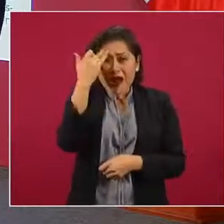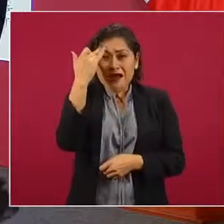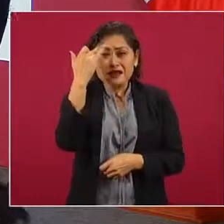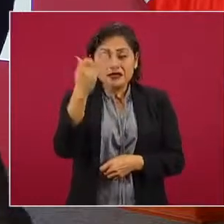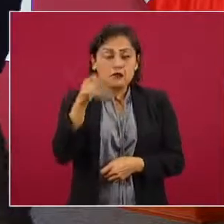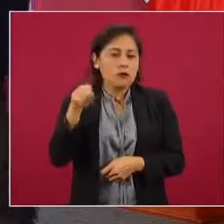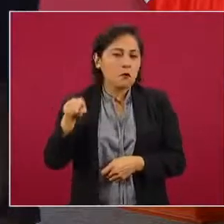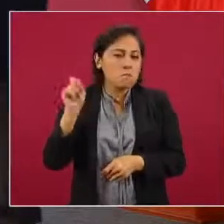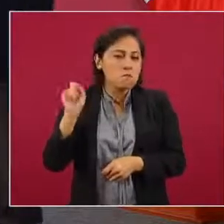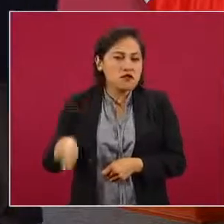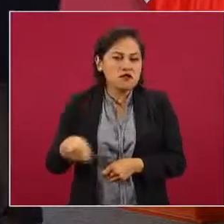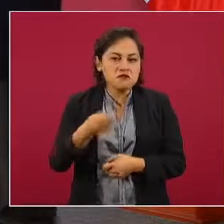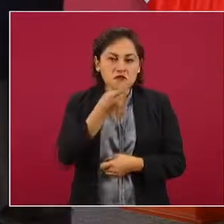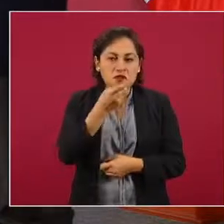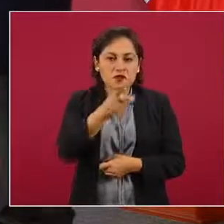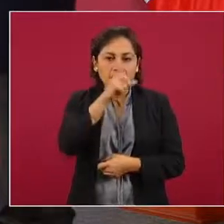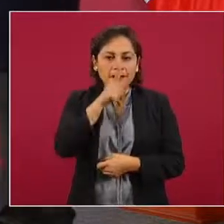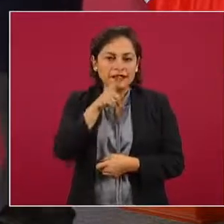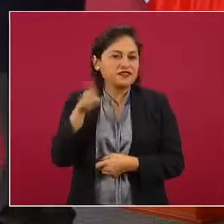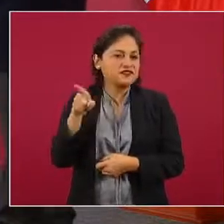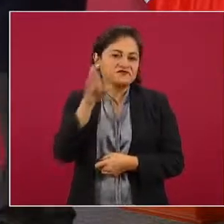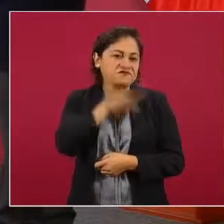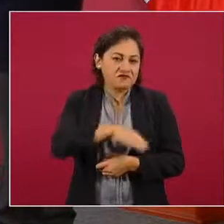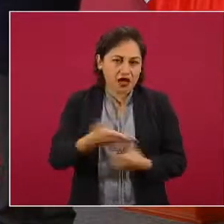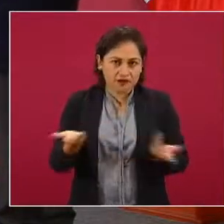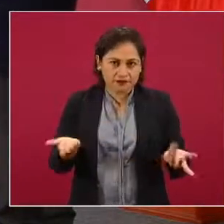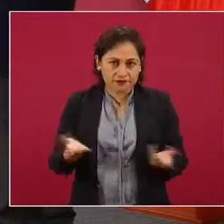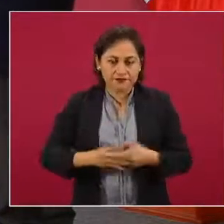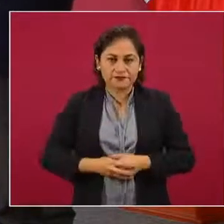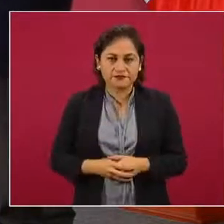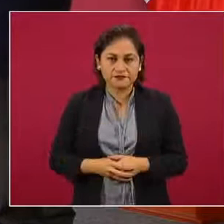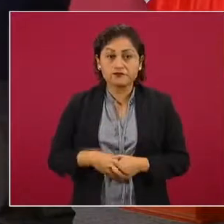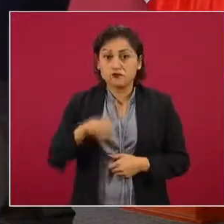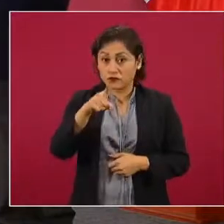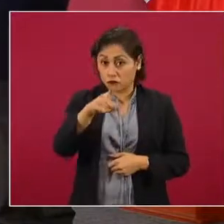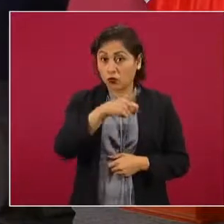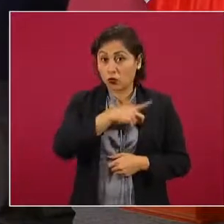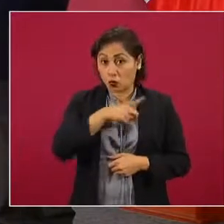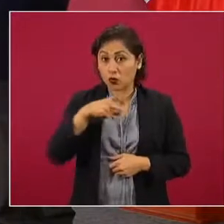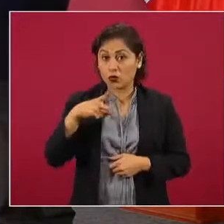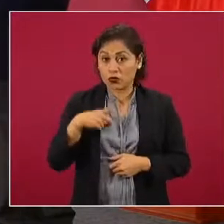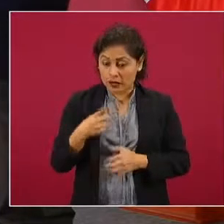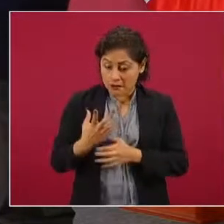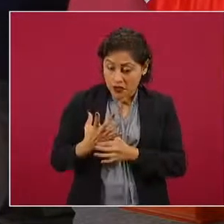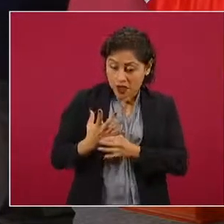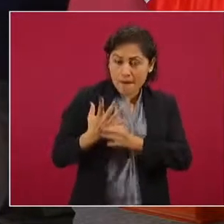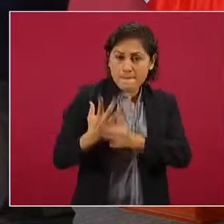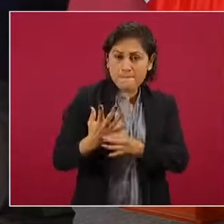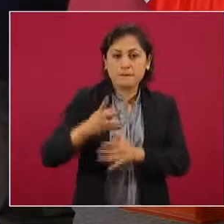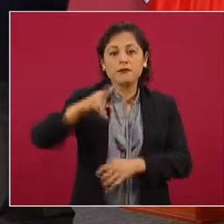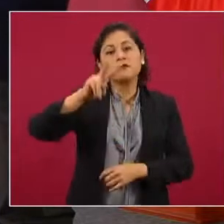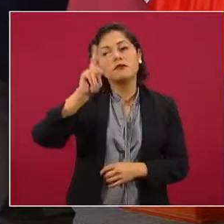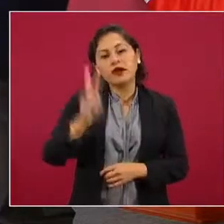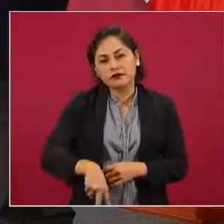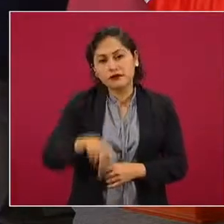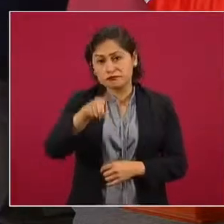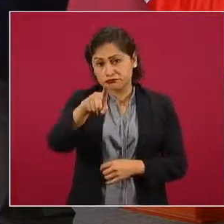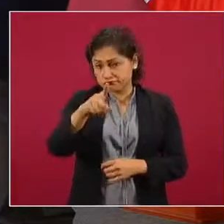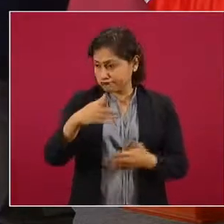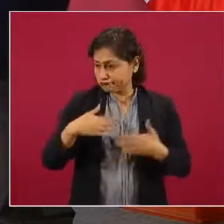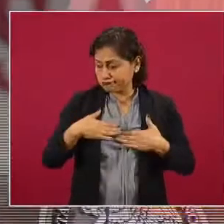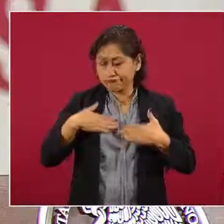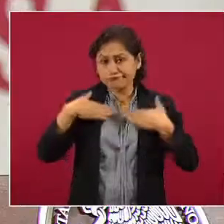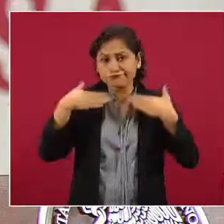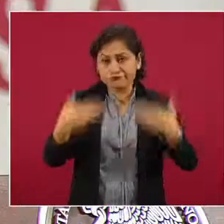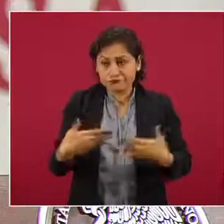mentiroso. Defiende la verdad en la que crees y abre tu mente a la verdad de